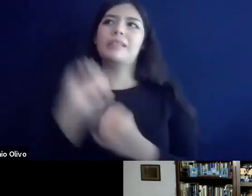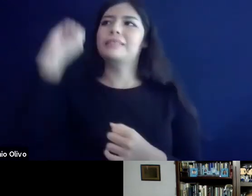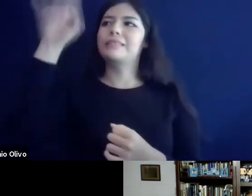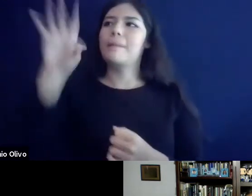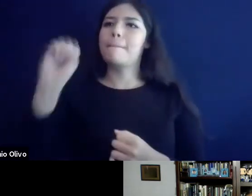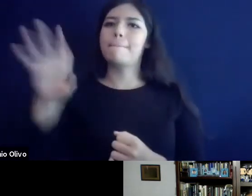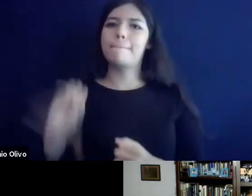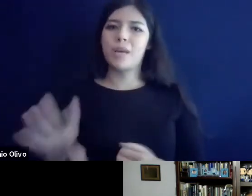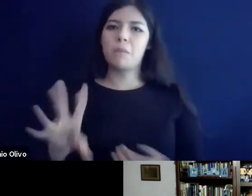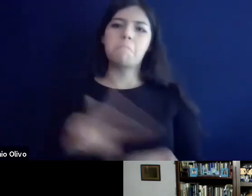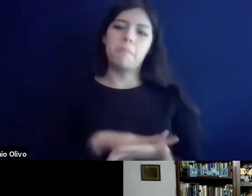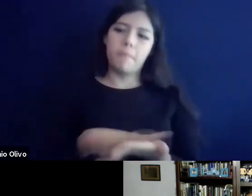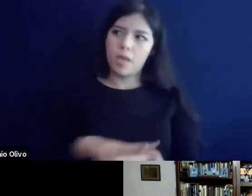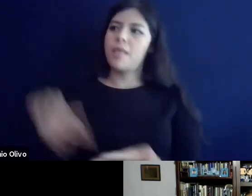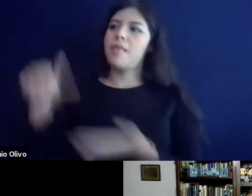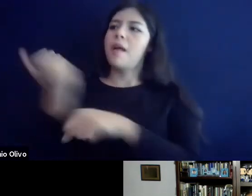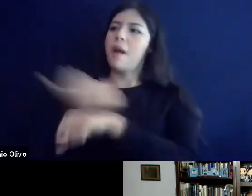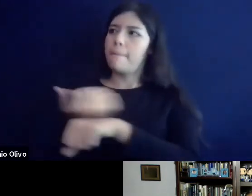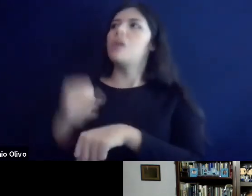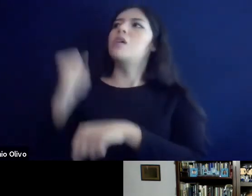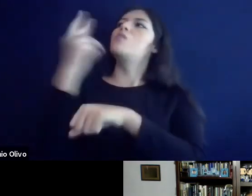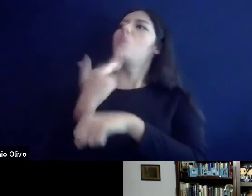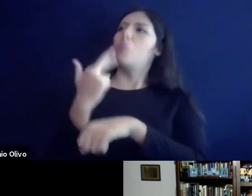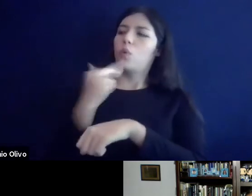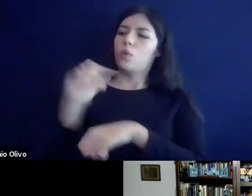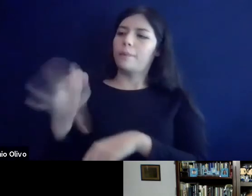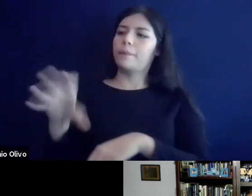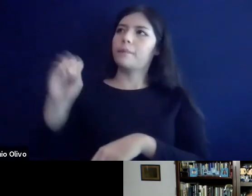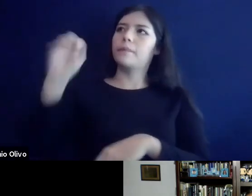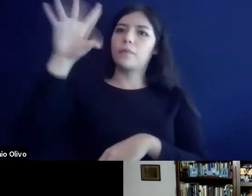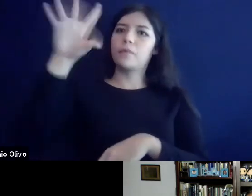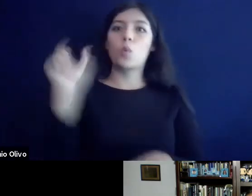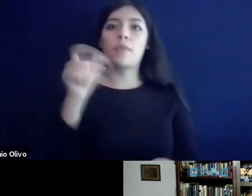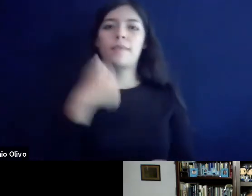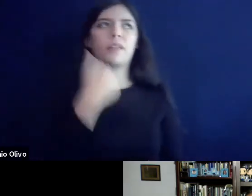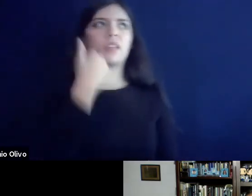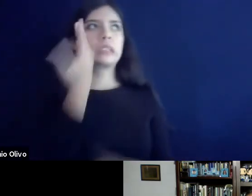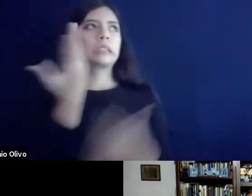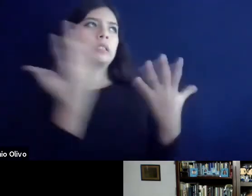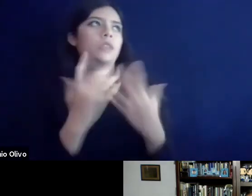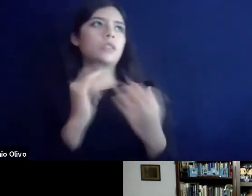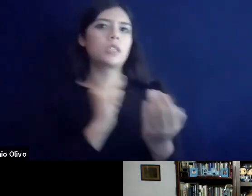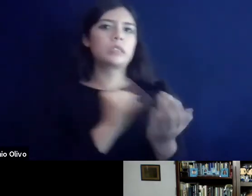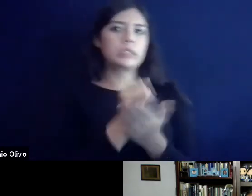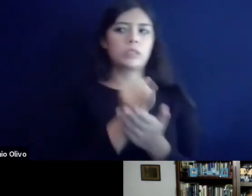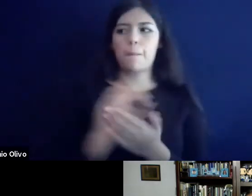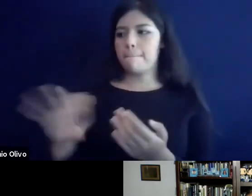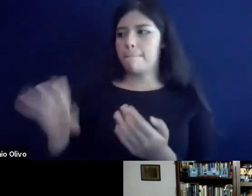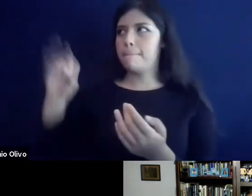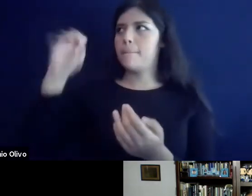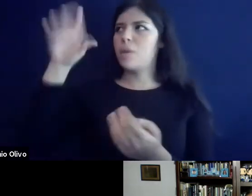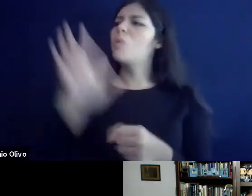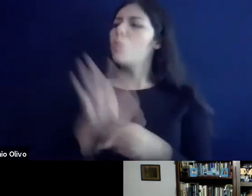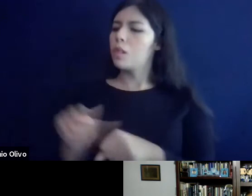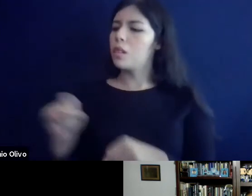cuando algo no está bien, cuando algo no te hace sentir bien. Y efectivamente una de las cosas más bonitas que me está pasando